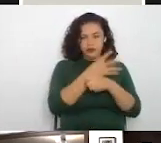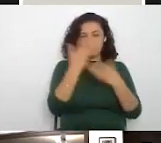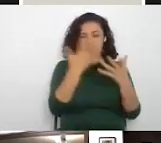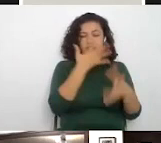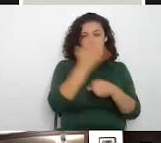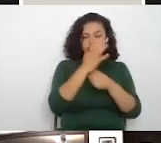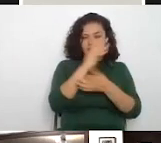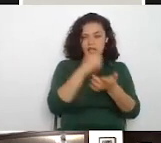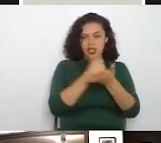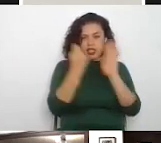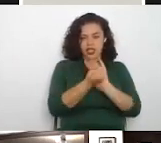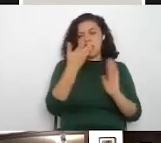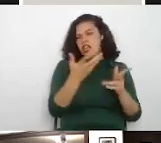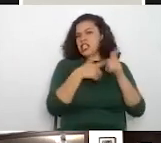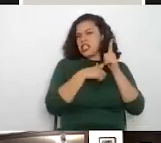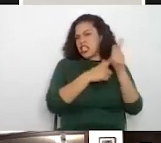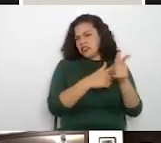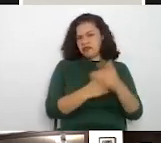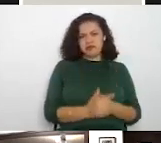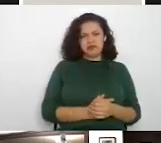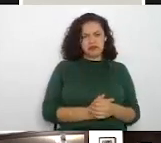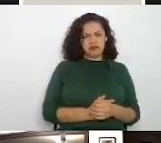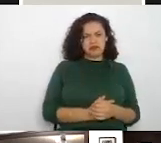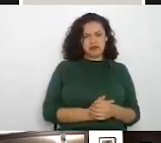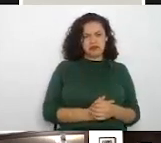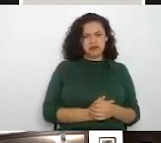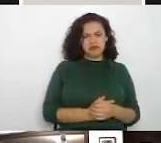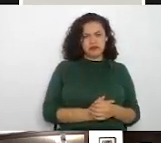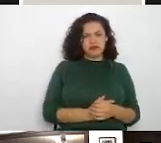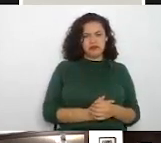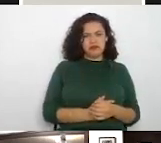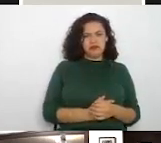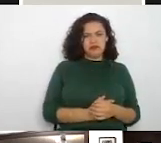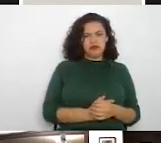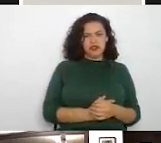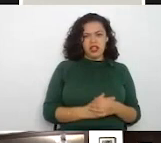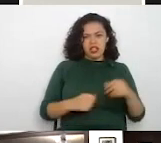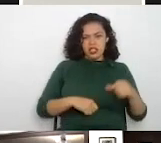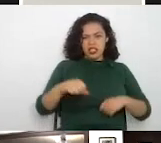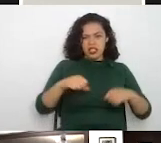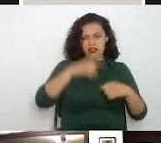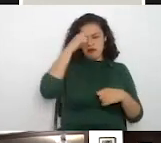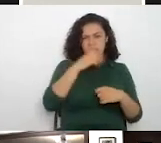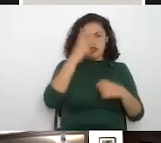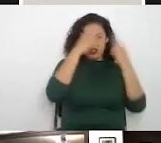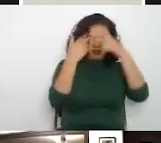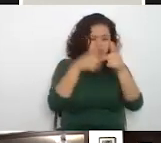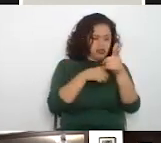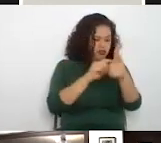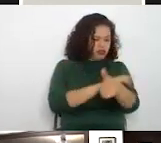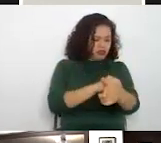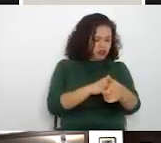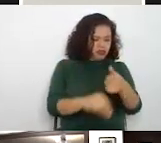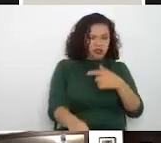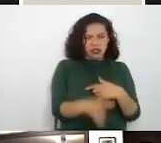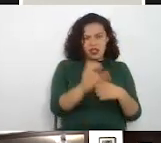pues sería mantener, ¿sí? Consiste en conservar las actividades que como resultado del análisis no fueron susceptibles